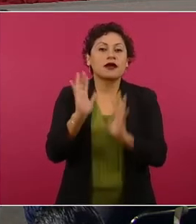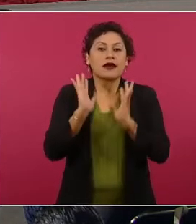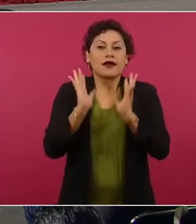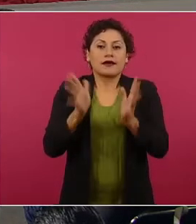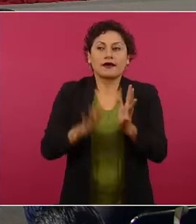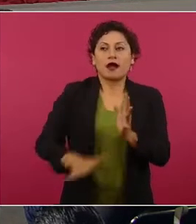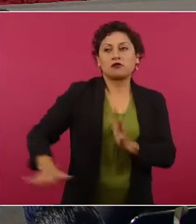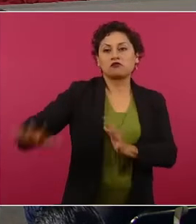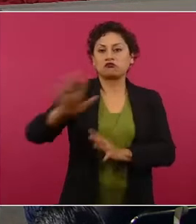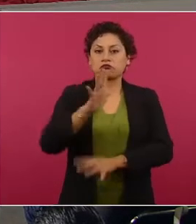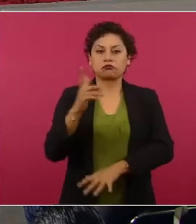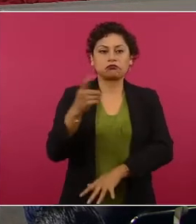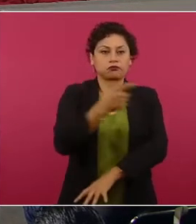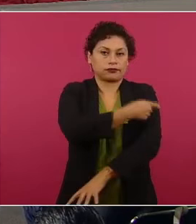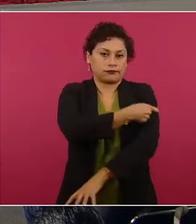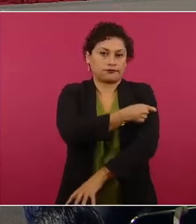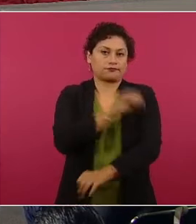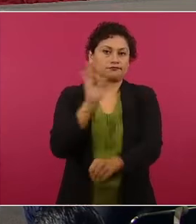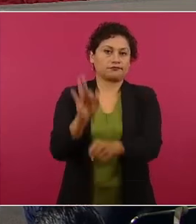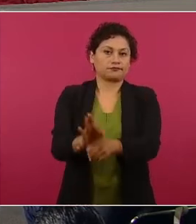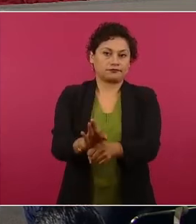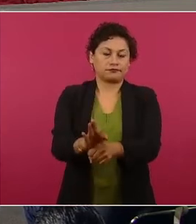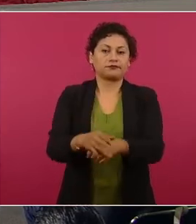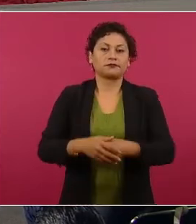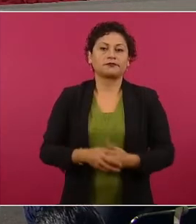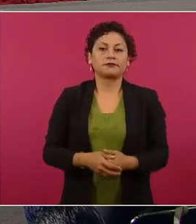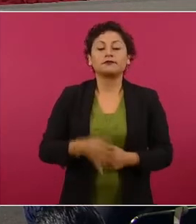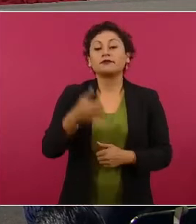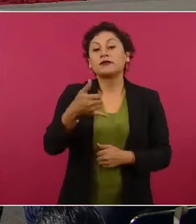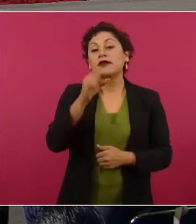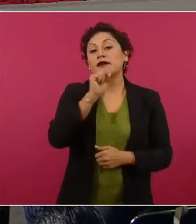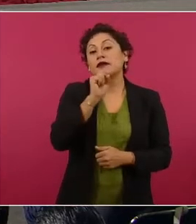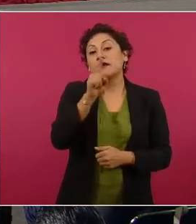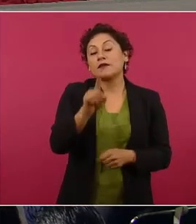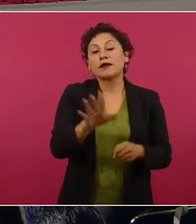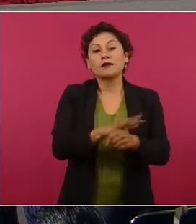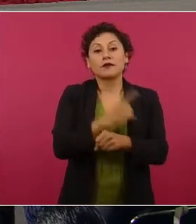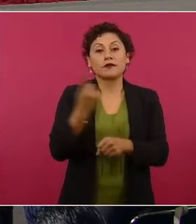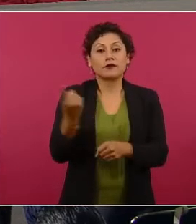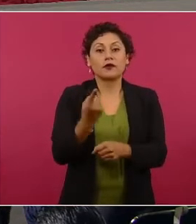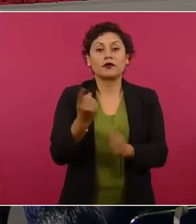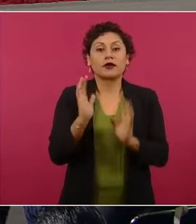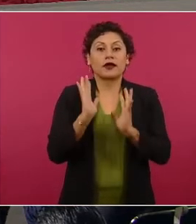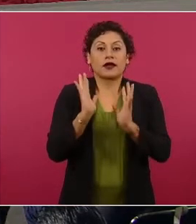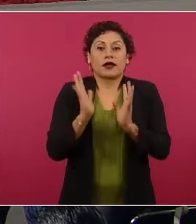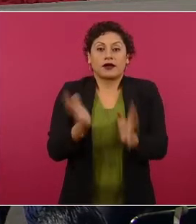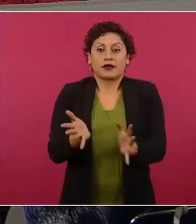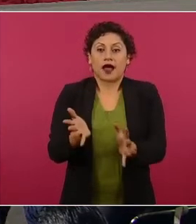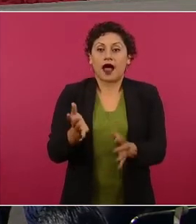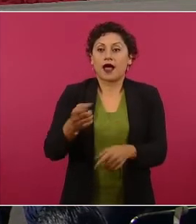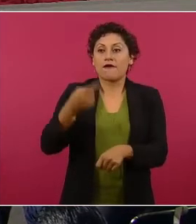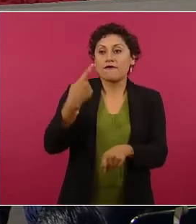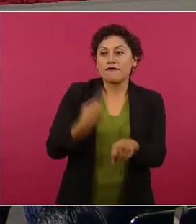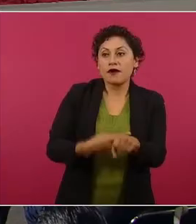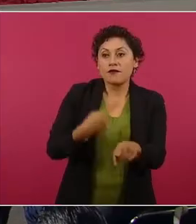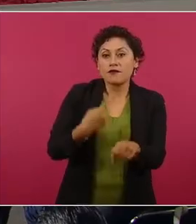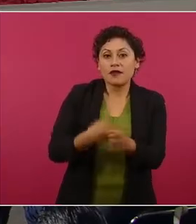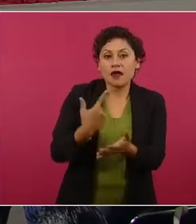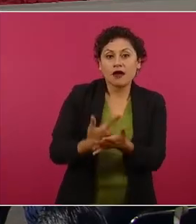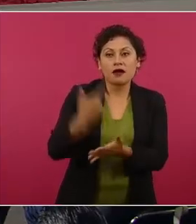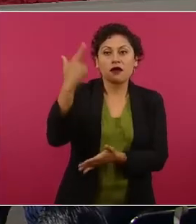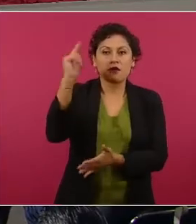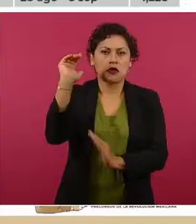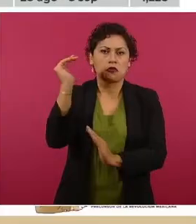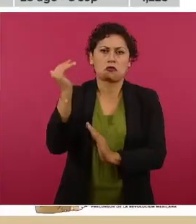por la vacuna y por lo tanto una muy reducida consecuencia en enfermedad grave, en hospitalización y